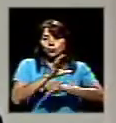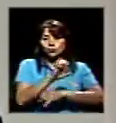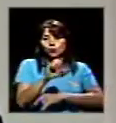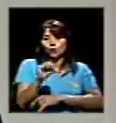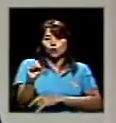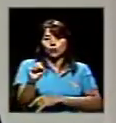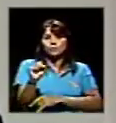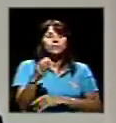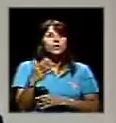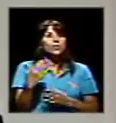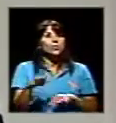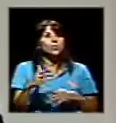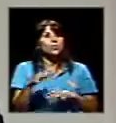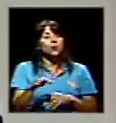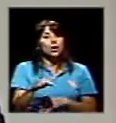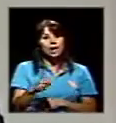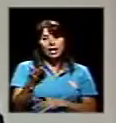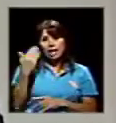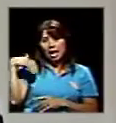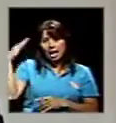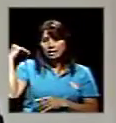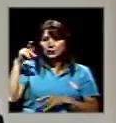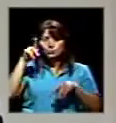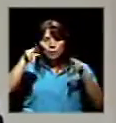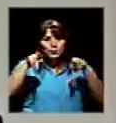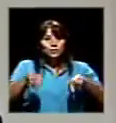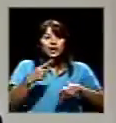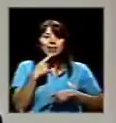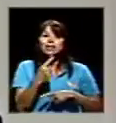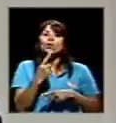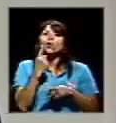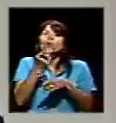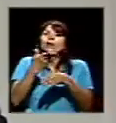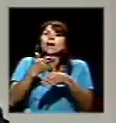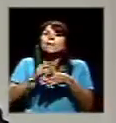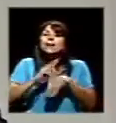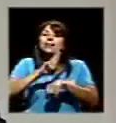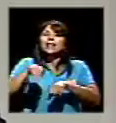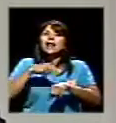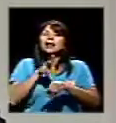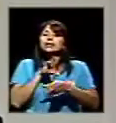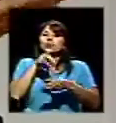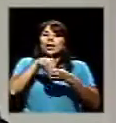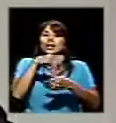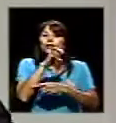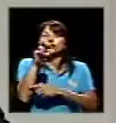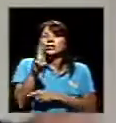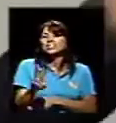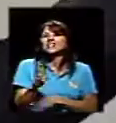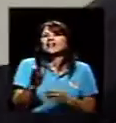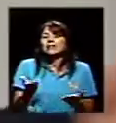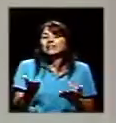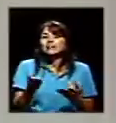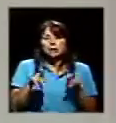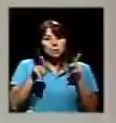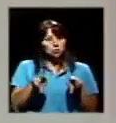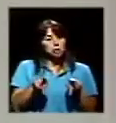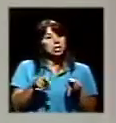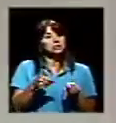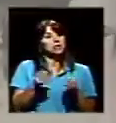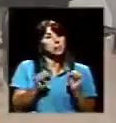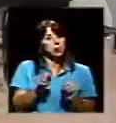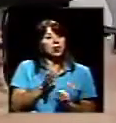alguna vez que parte de la nacionalidad costarricense era que podían ir a la caja. ¿Cómo siente